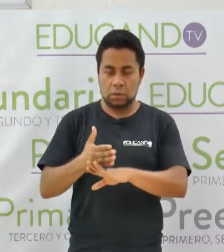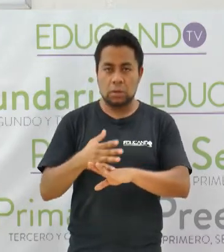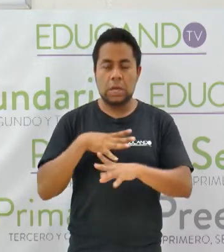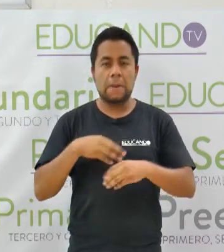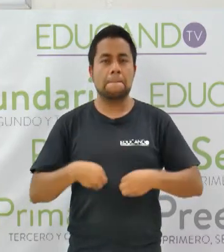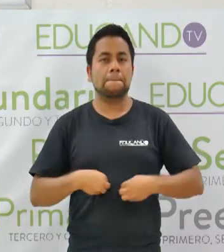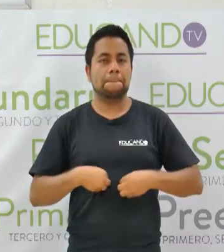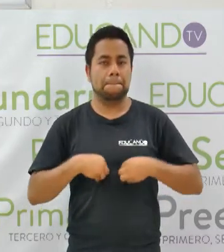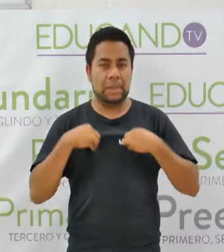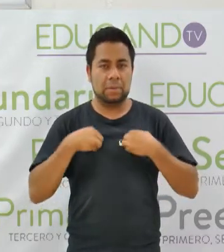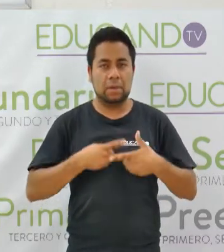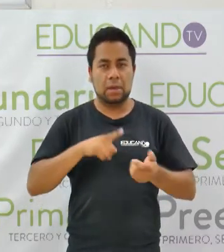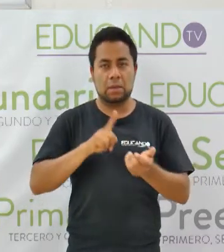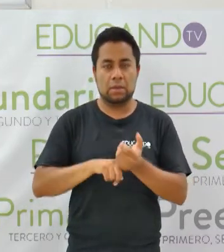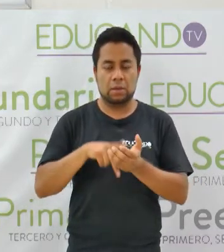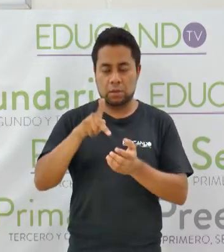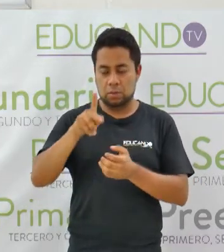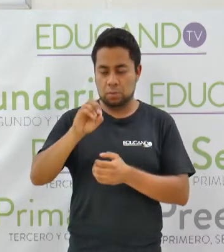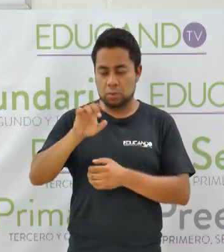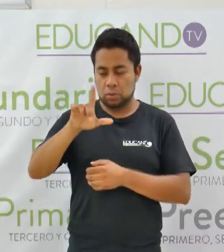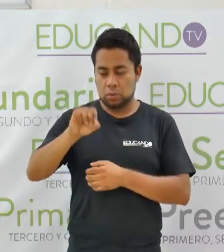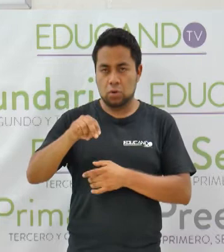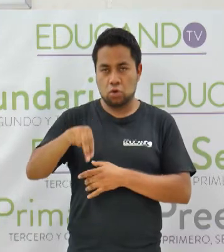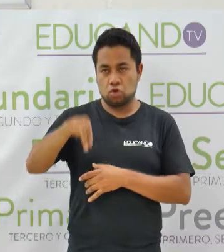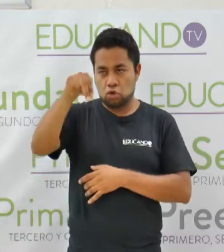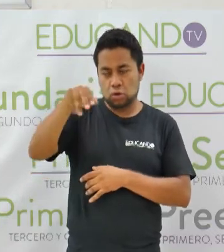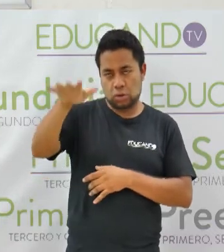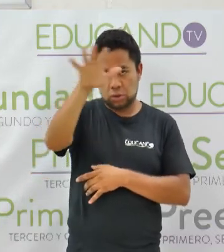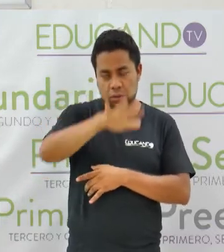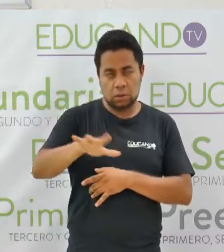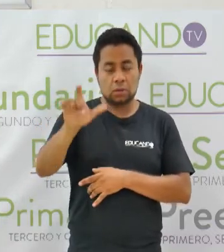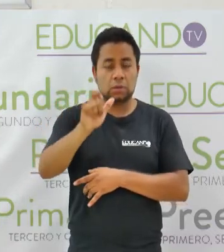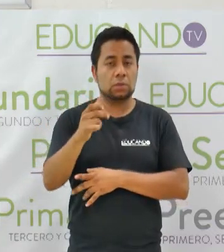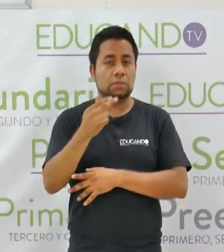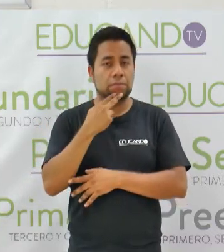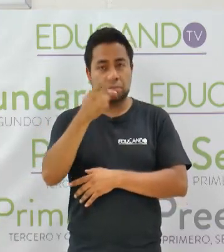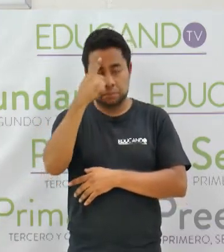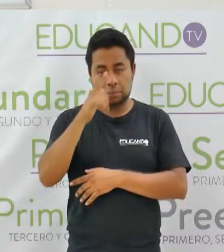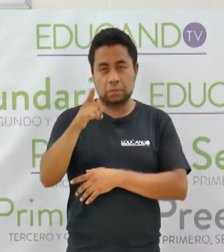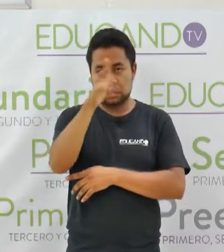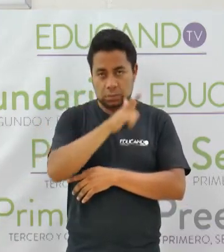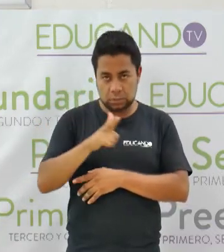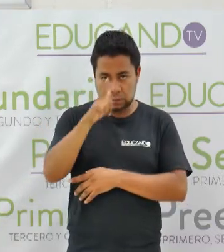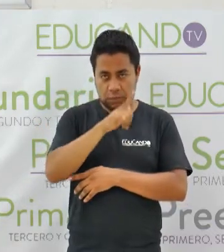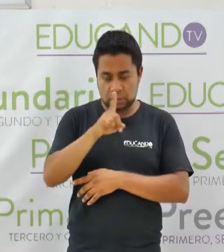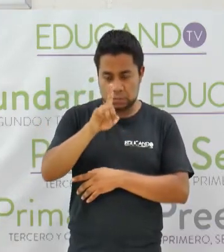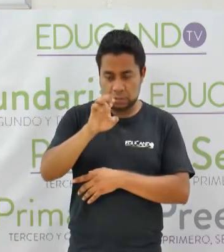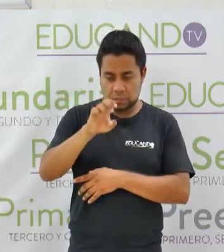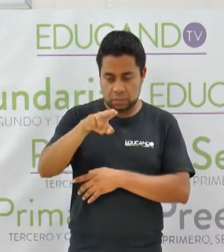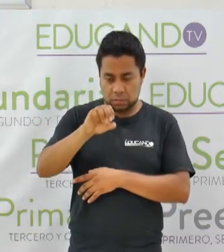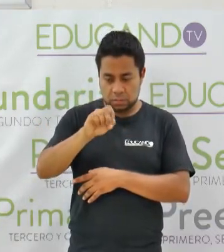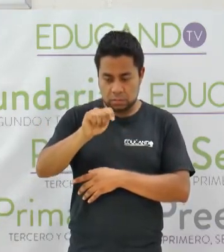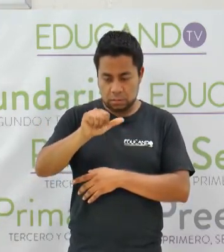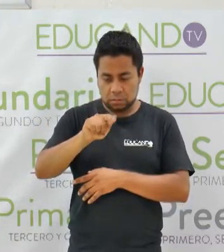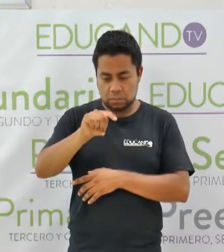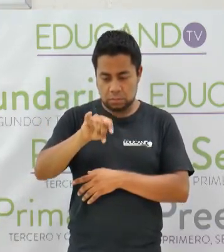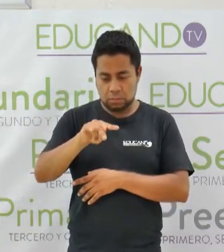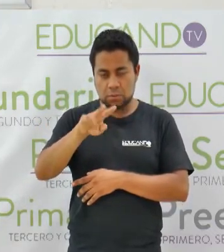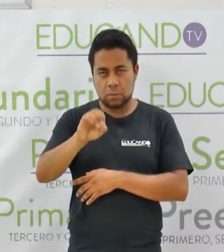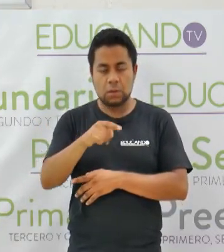blanco habita en el Polo Norte. Cuando utilizamos el lenguaje